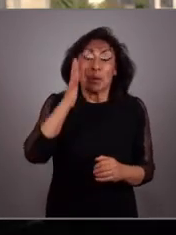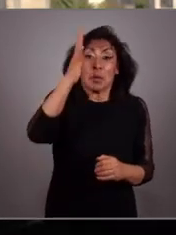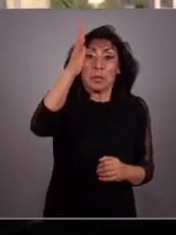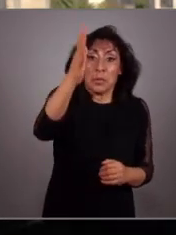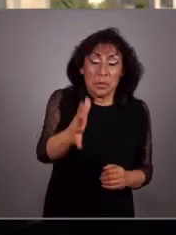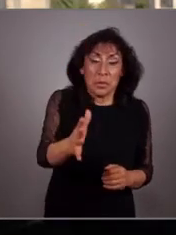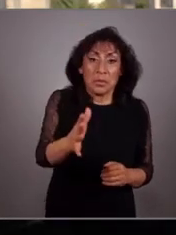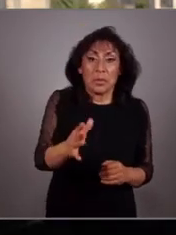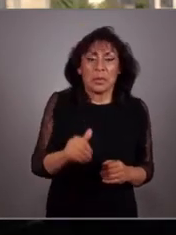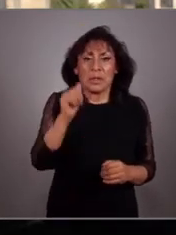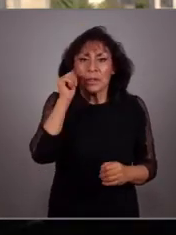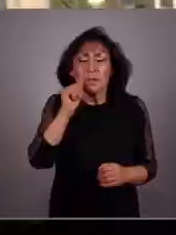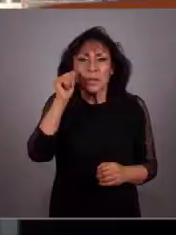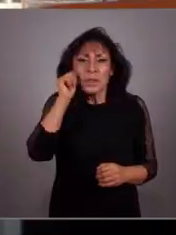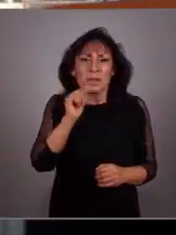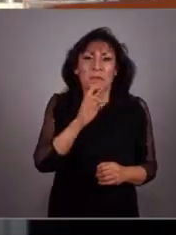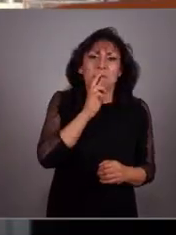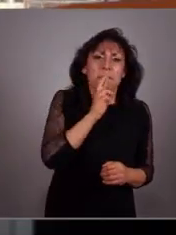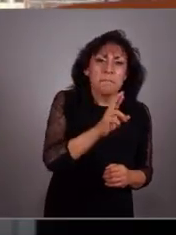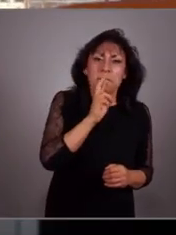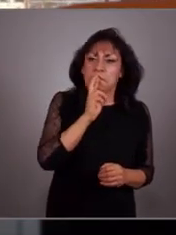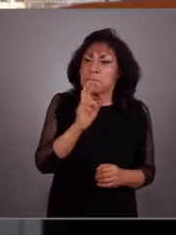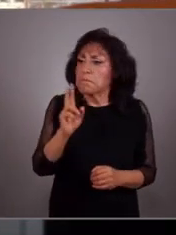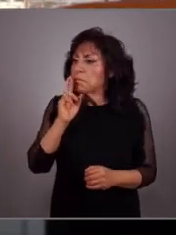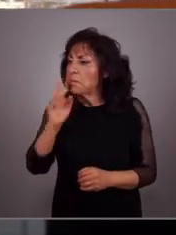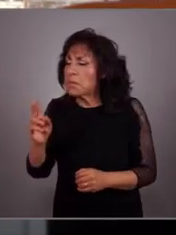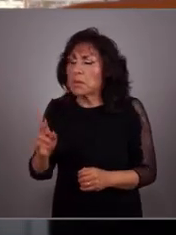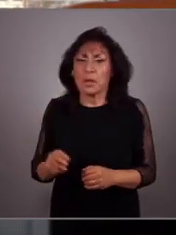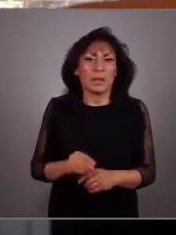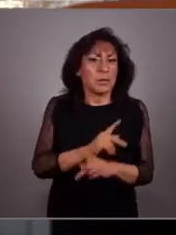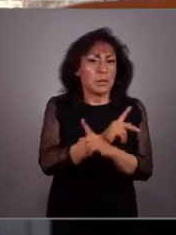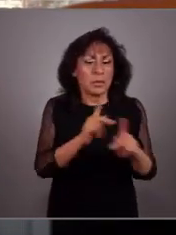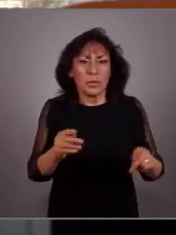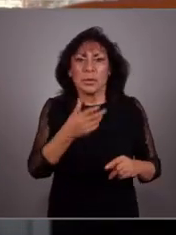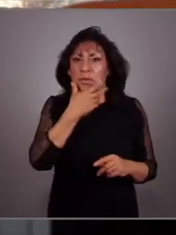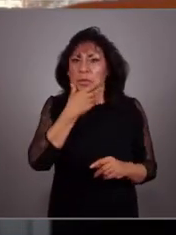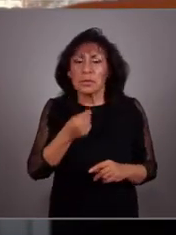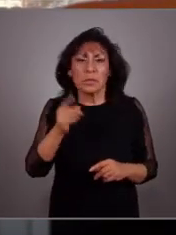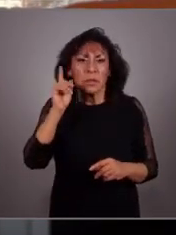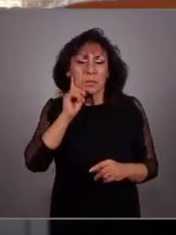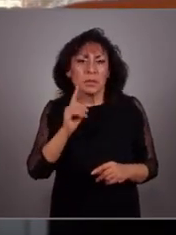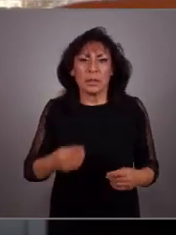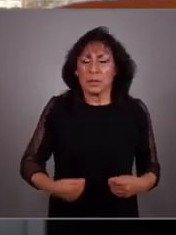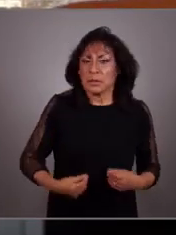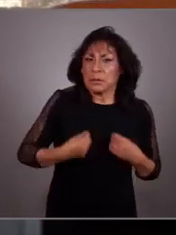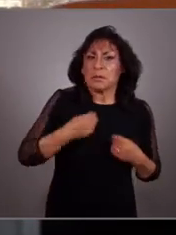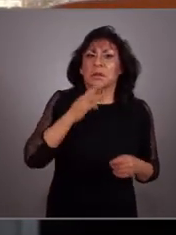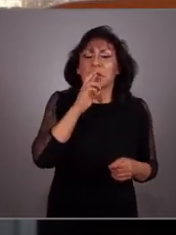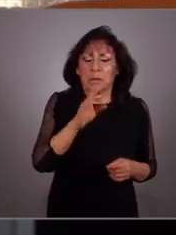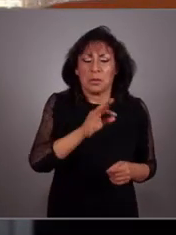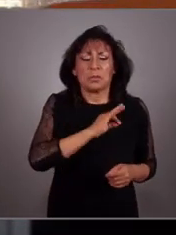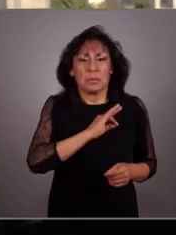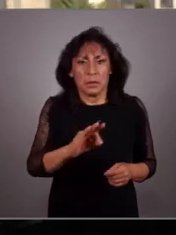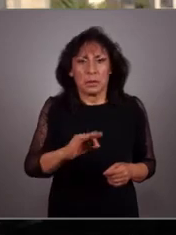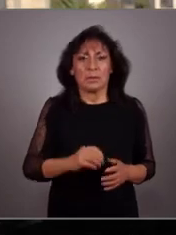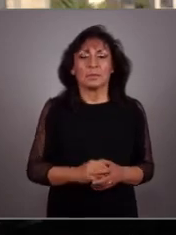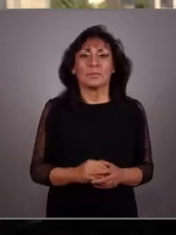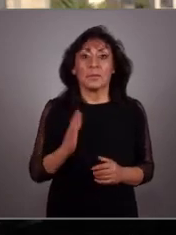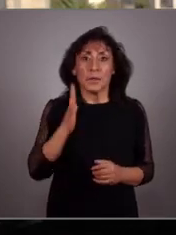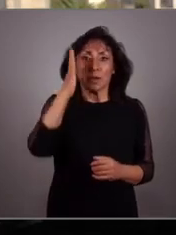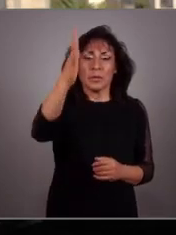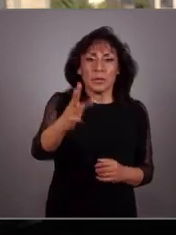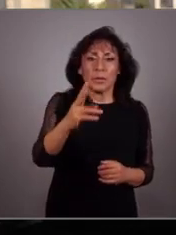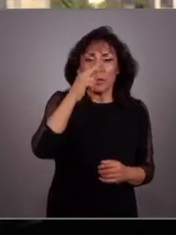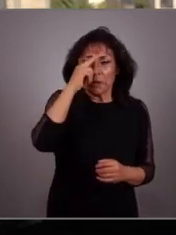Un futuro que no se canse nunca de encontrar soluciones para que todas y todos podamos vivir mejor. ¿El futuro